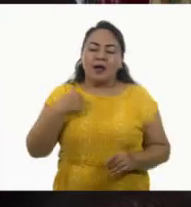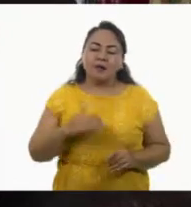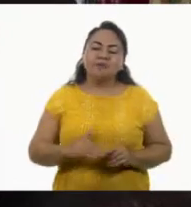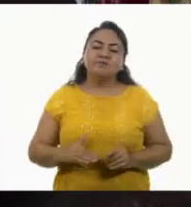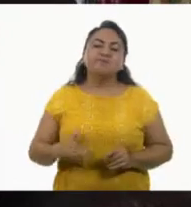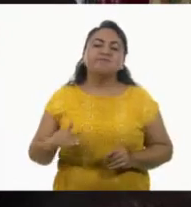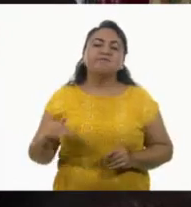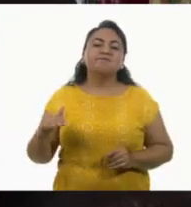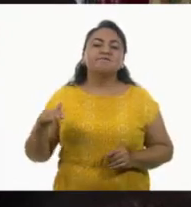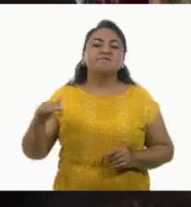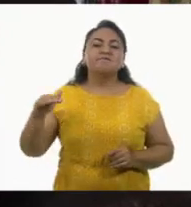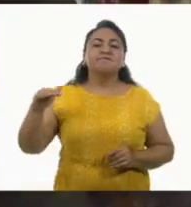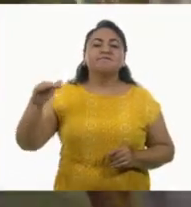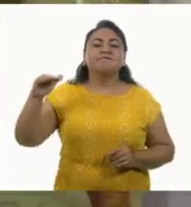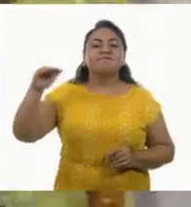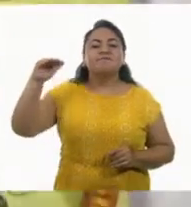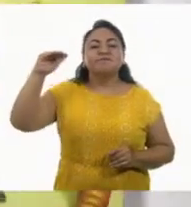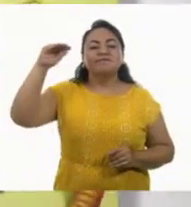ves